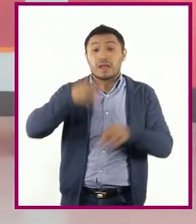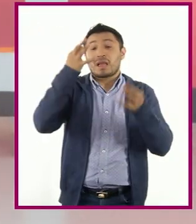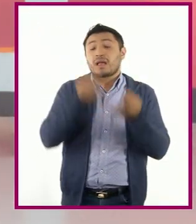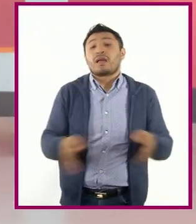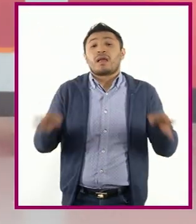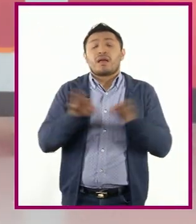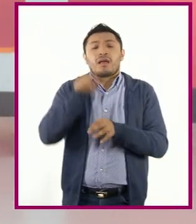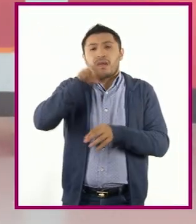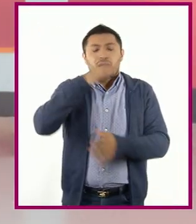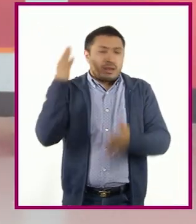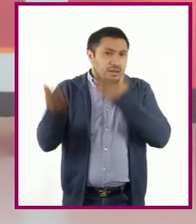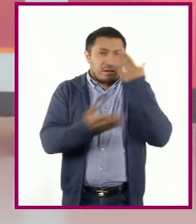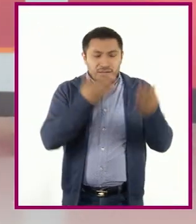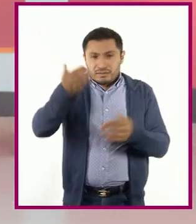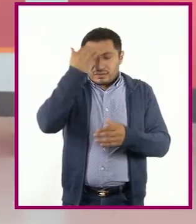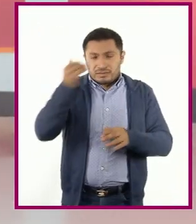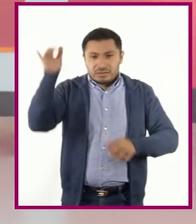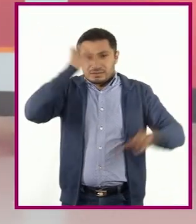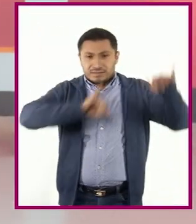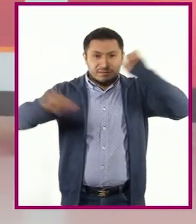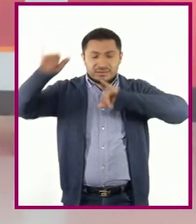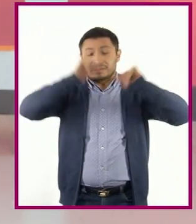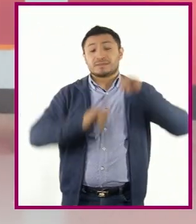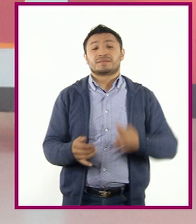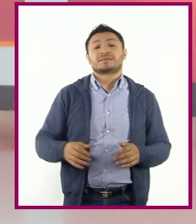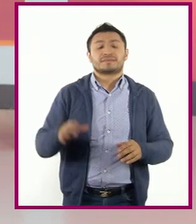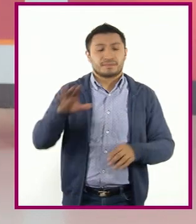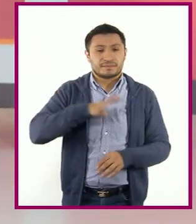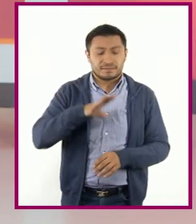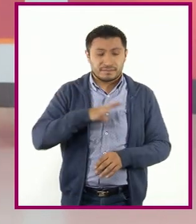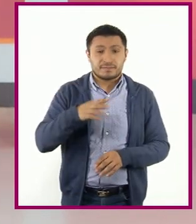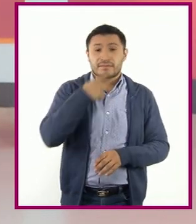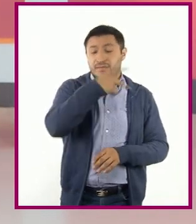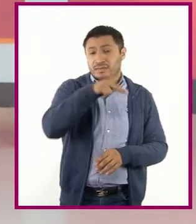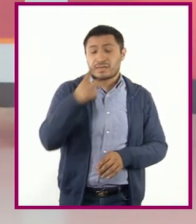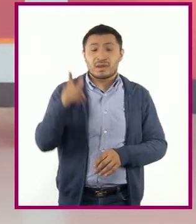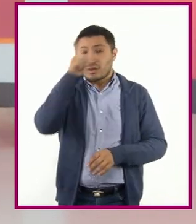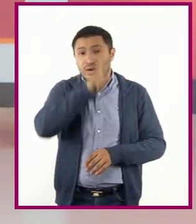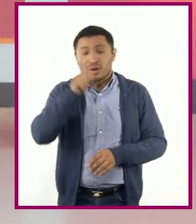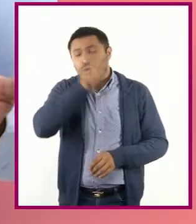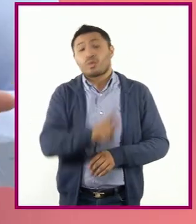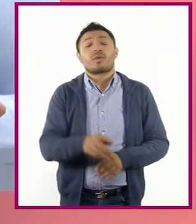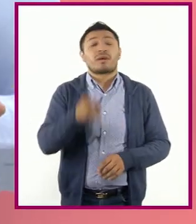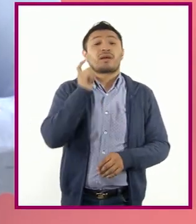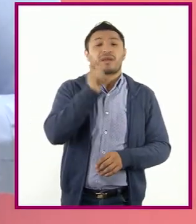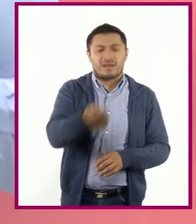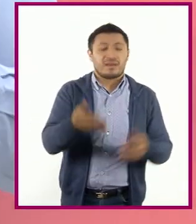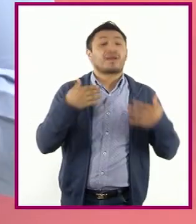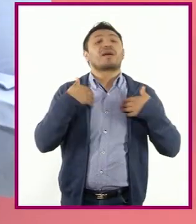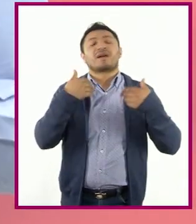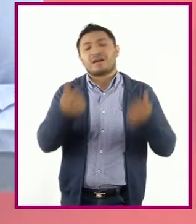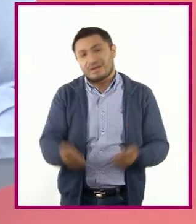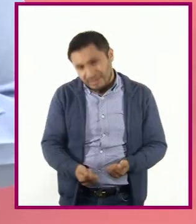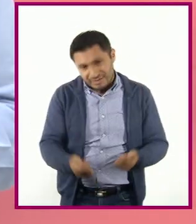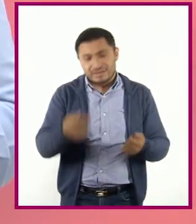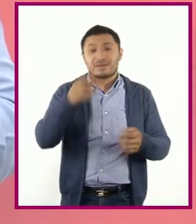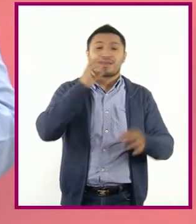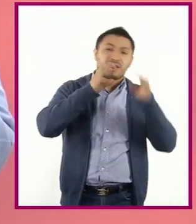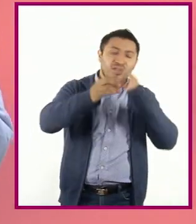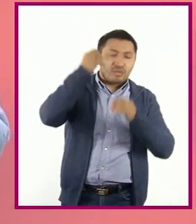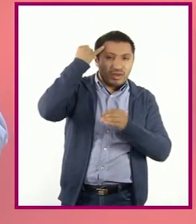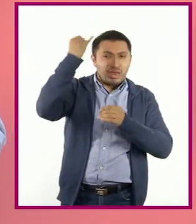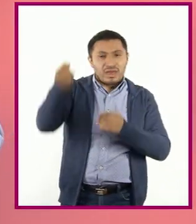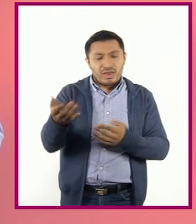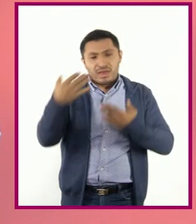los elementos y compuestos, la química usa fórmulas. Por ejemplo, N mayúscula, 2.